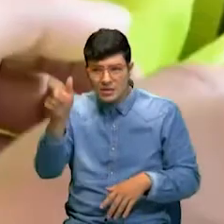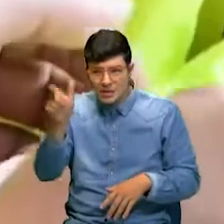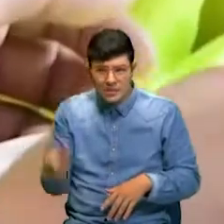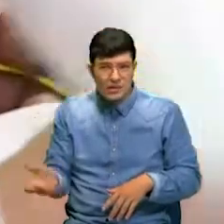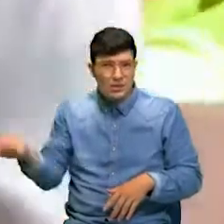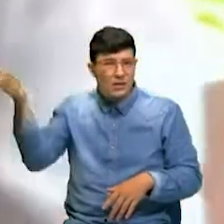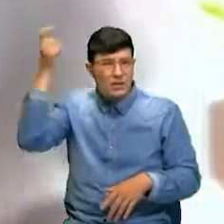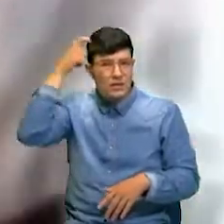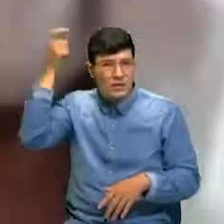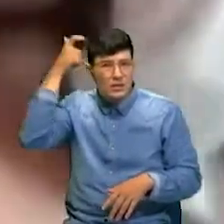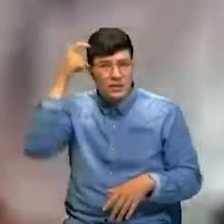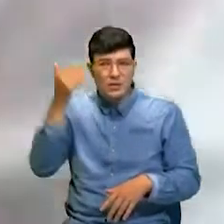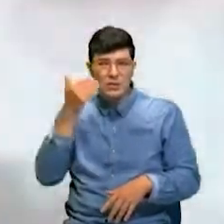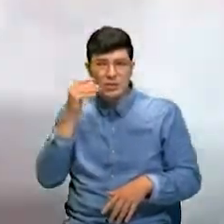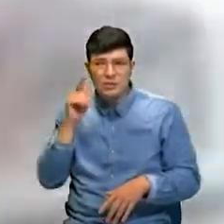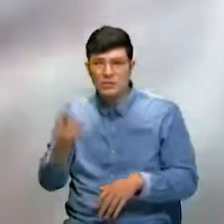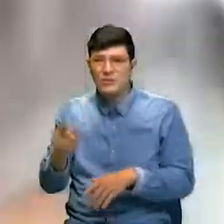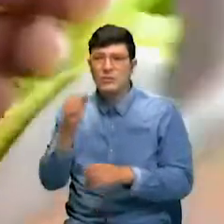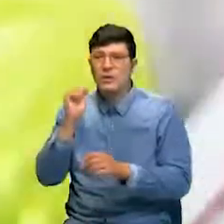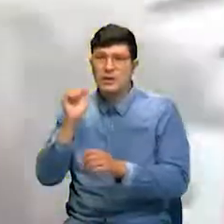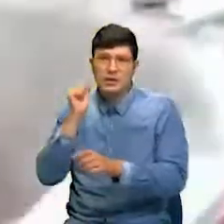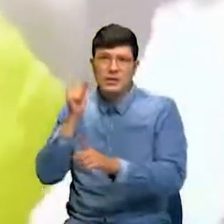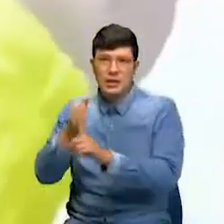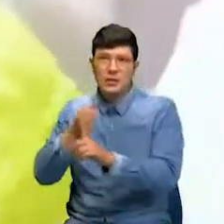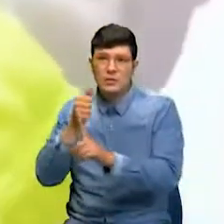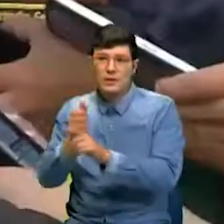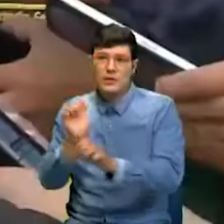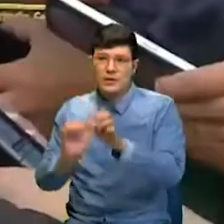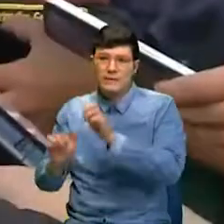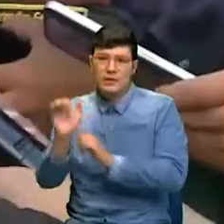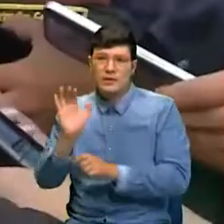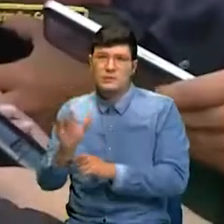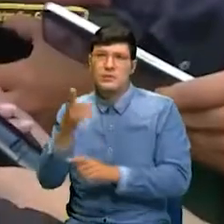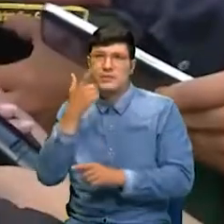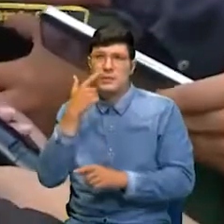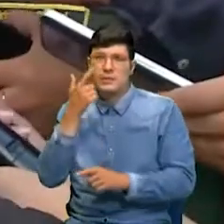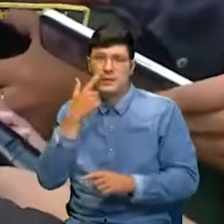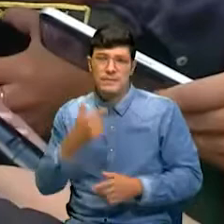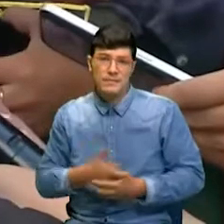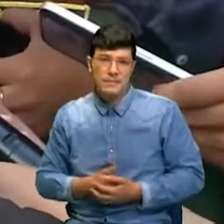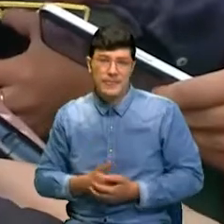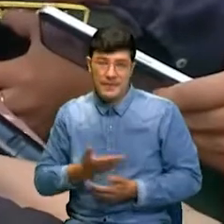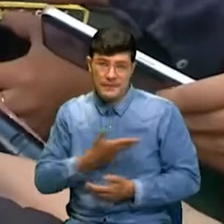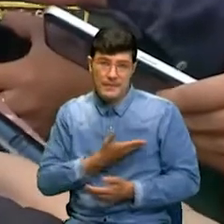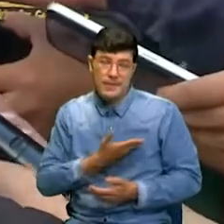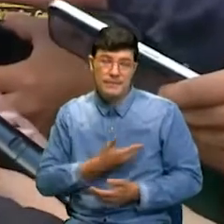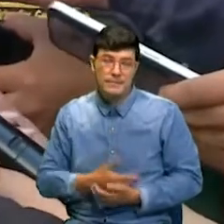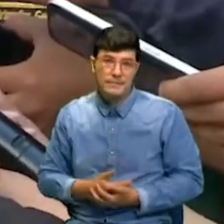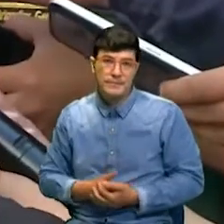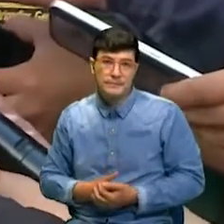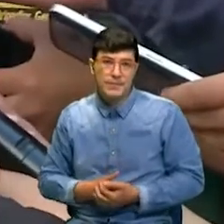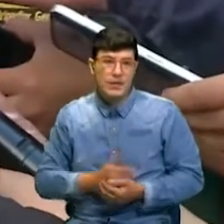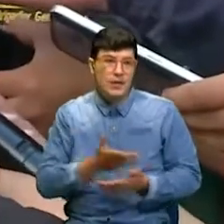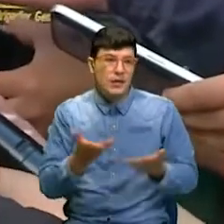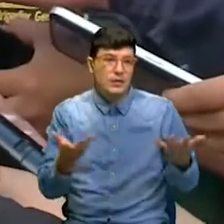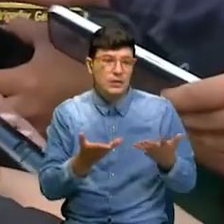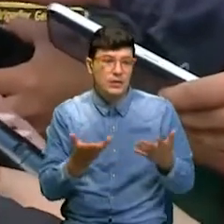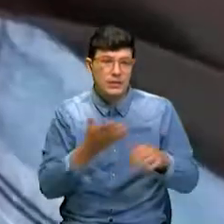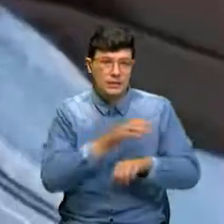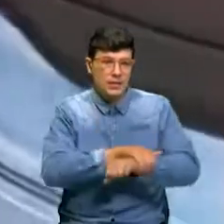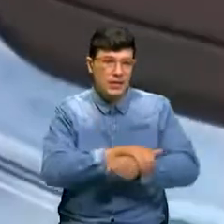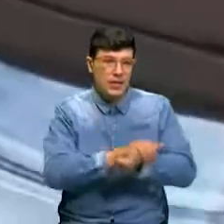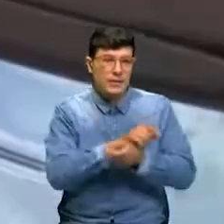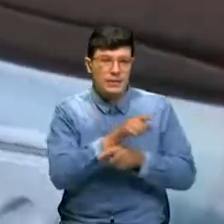en su cabeza cuando intentó defender a sus padres estas dos personas se capturaron en el municipio del socorro santander